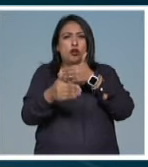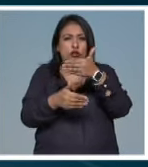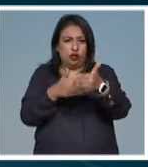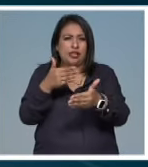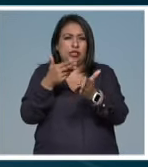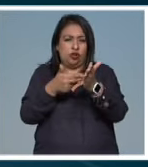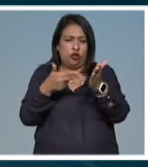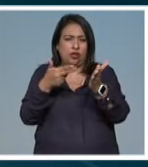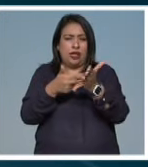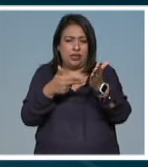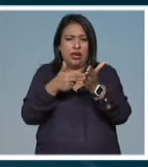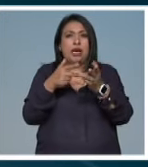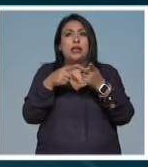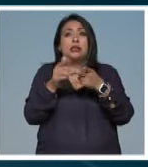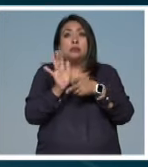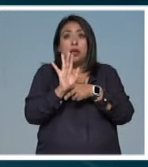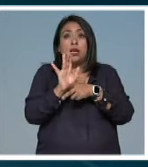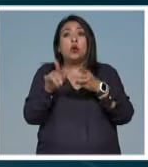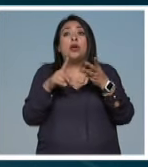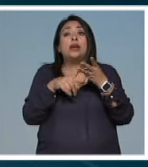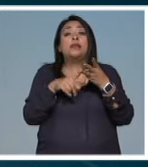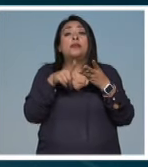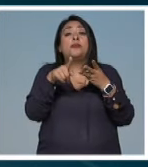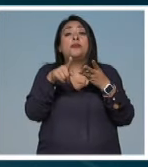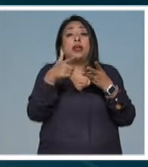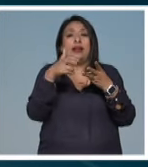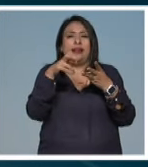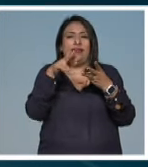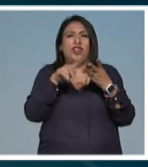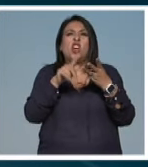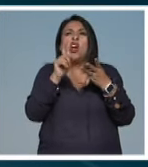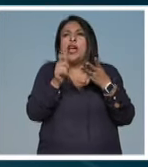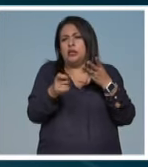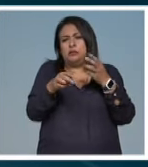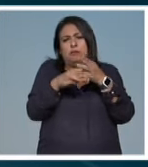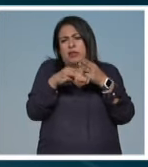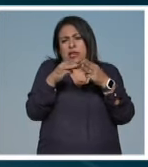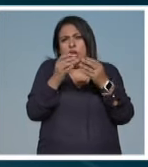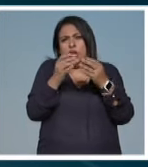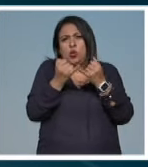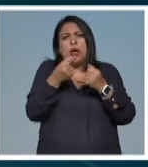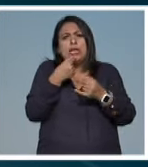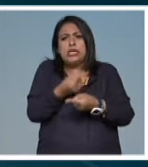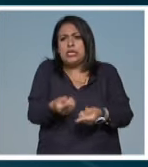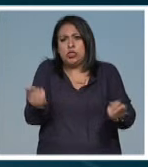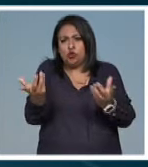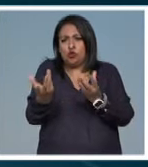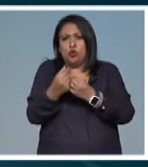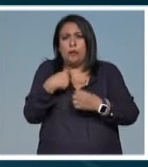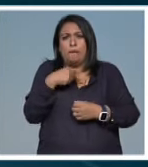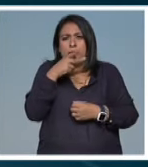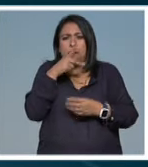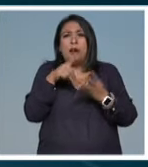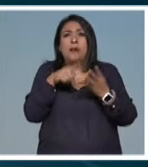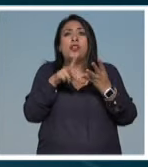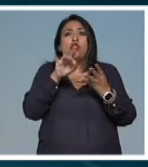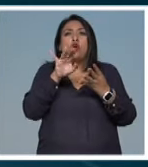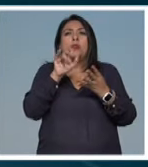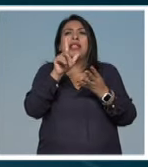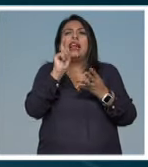de los talleres y de las películas. El fondo gráfico son los mismos materiales que producían los niños con mi papá. Y el fondo